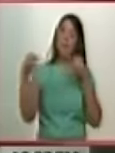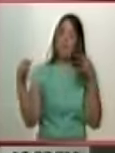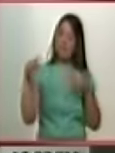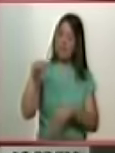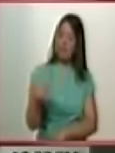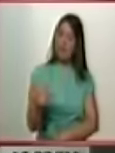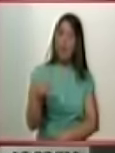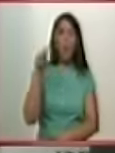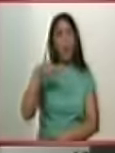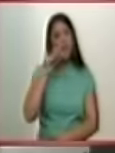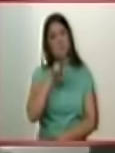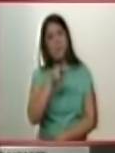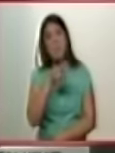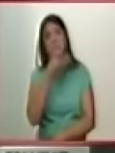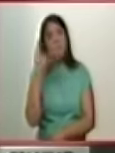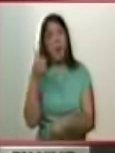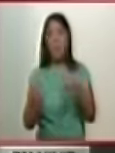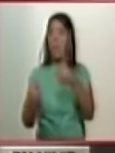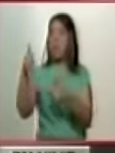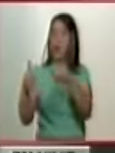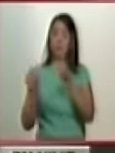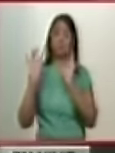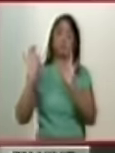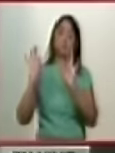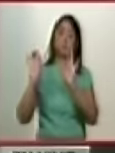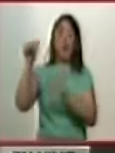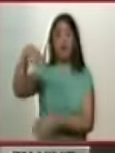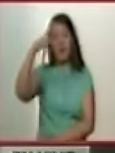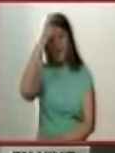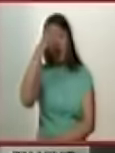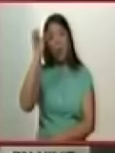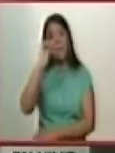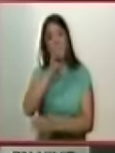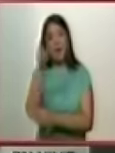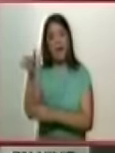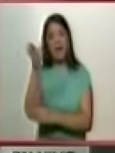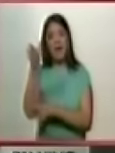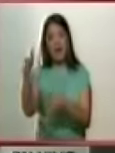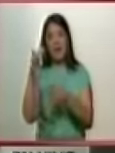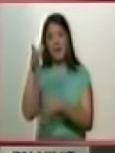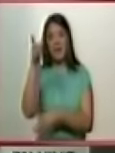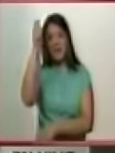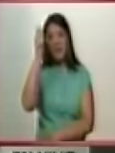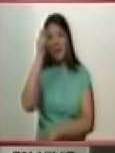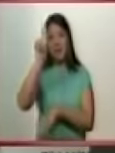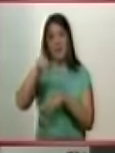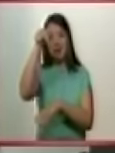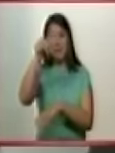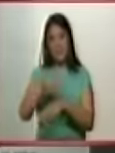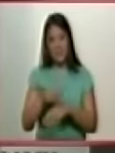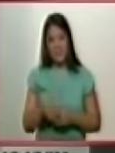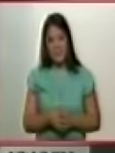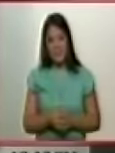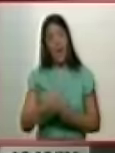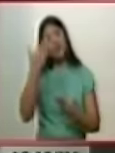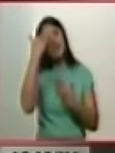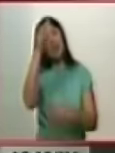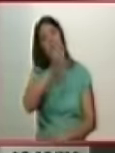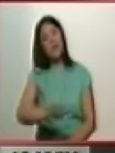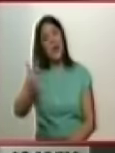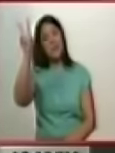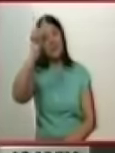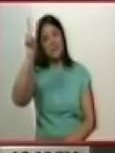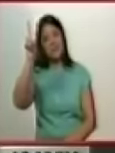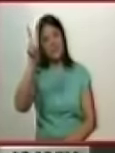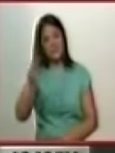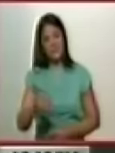observar con las mejores opciones que está ofreciendo el partido en el estado Falcón para la Asamblea Nacional. Y a nivel nacional también. Así es, un saludo a toda Venezuela. Aquí